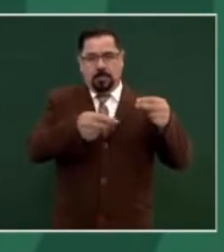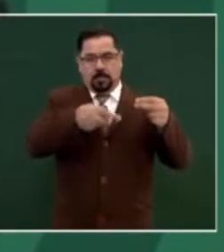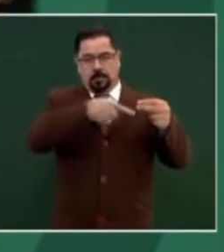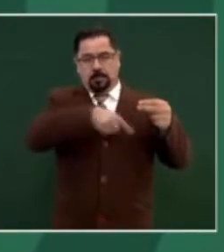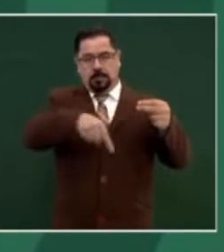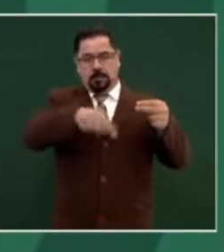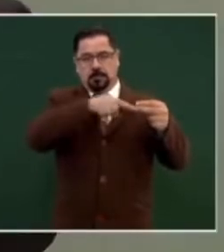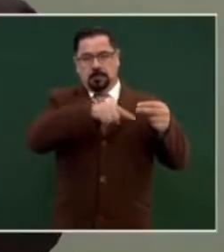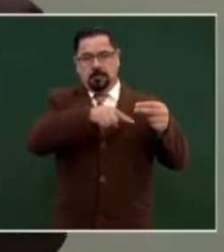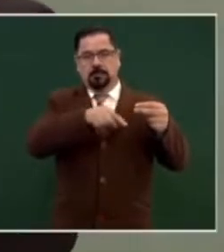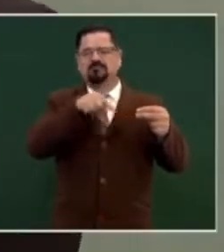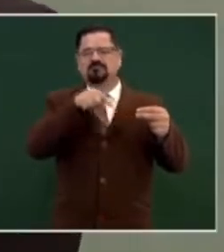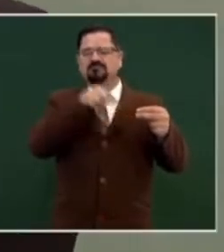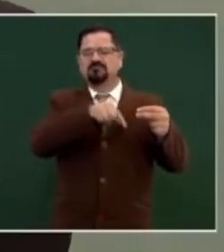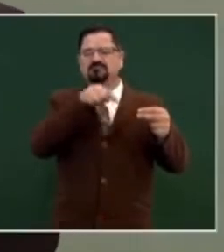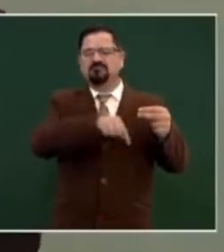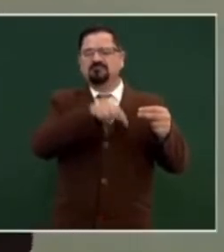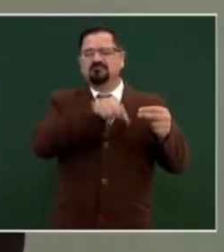tenés